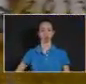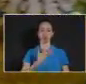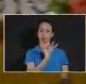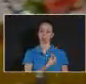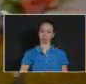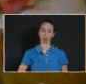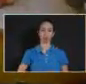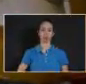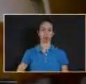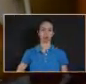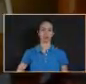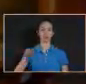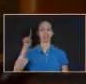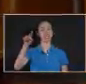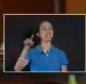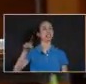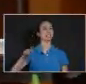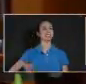septiembre.